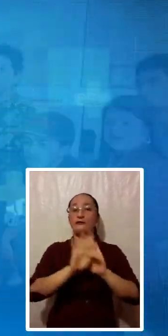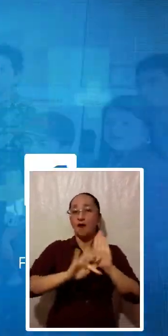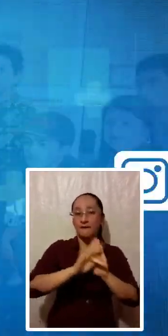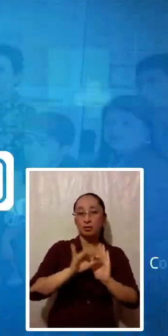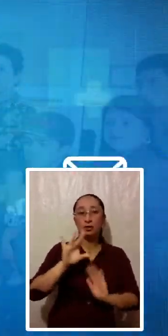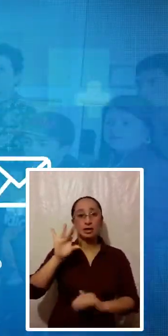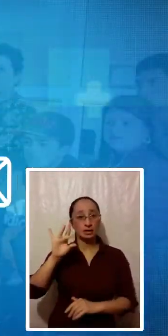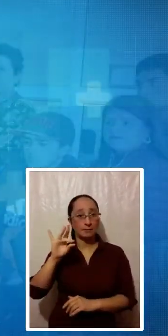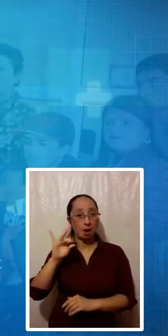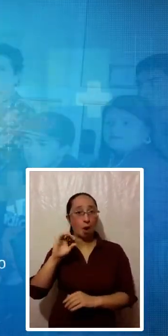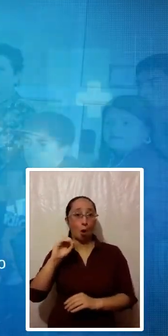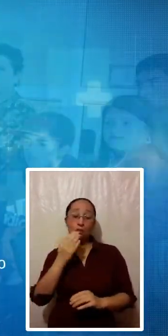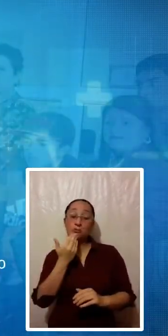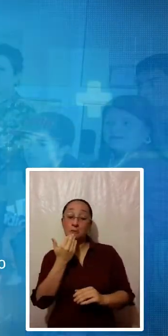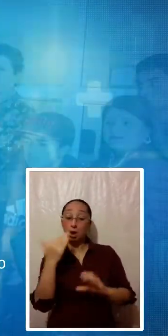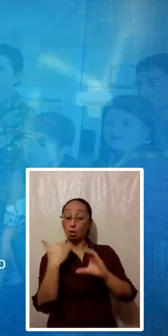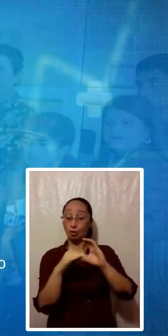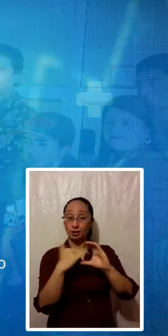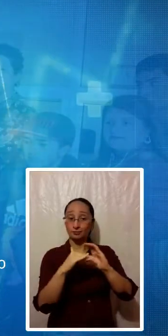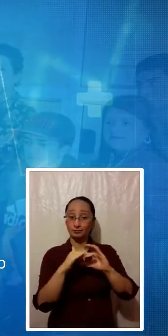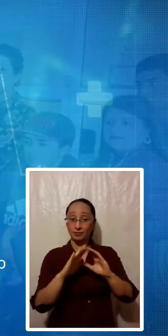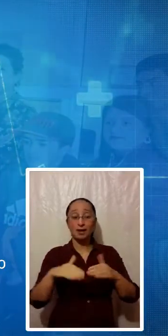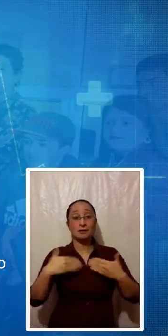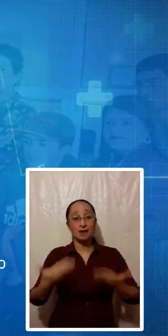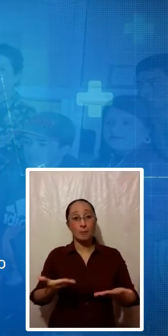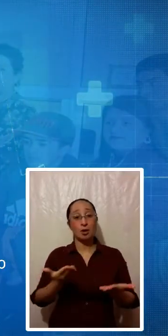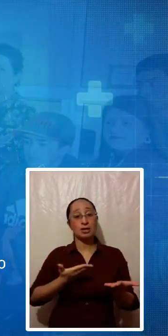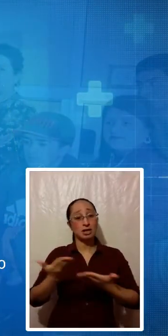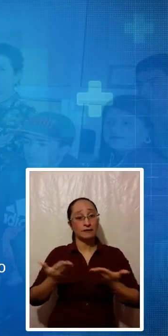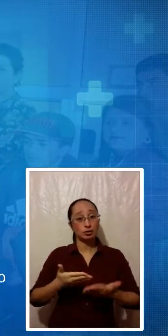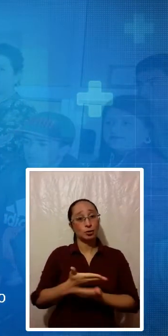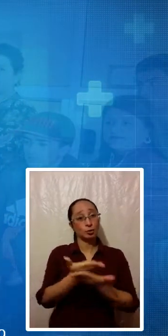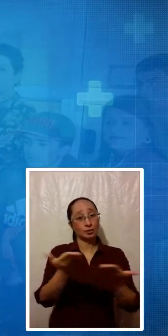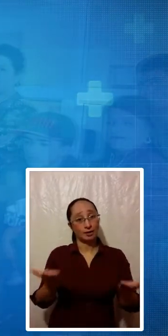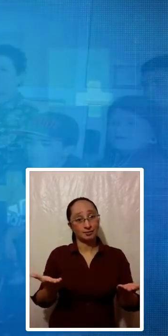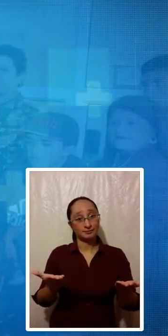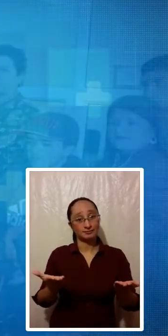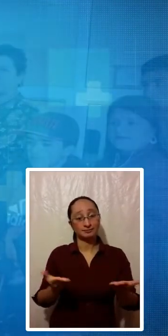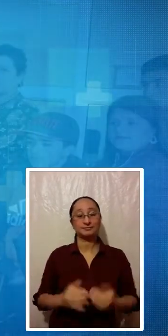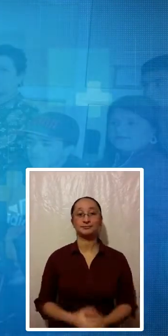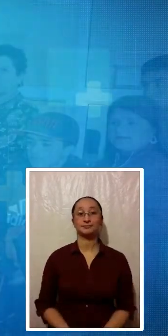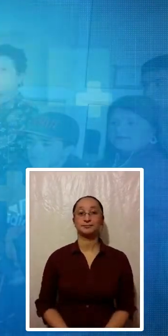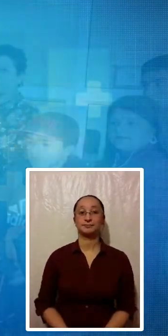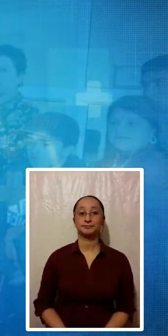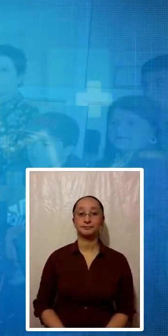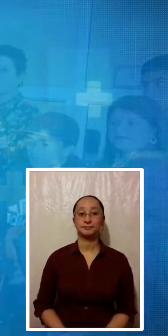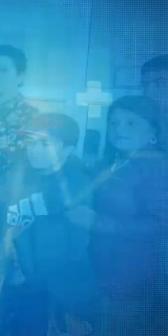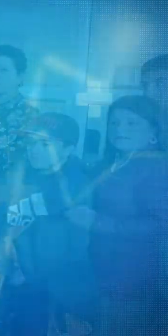Instagram o a nuestro correo electrónico. Estamos al servicio de nuestra comunidad.